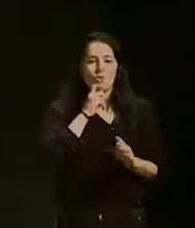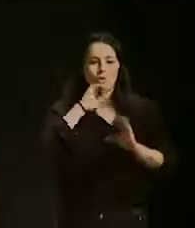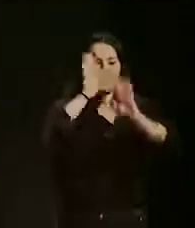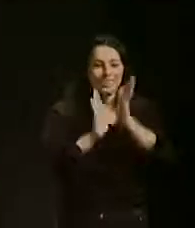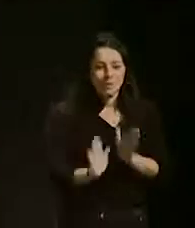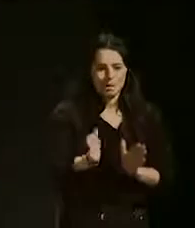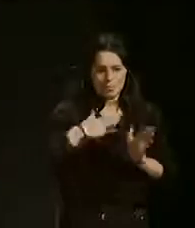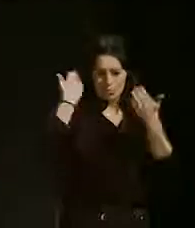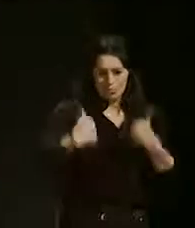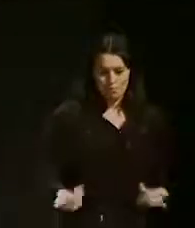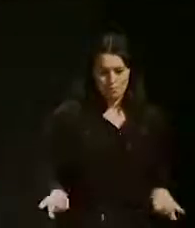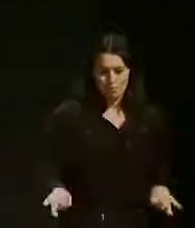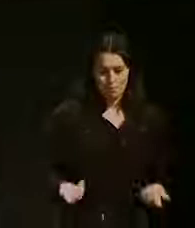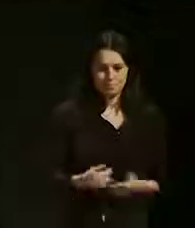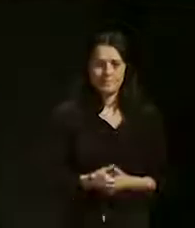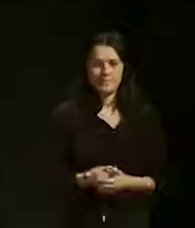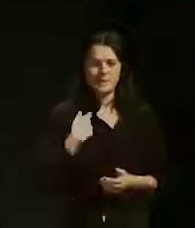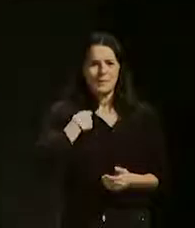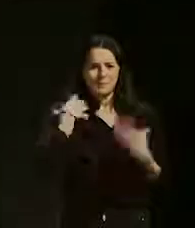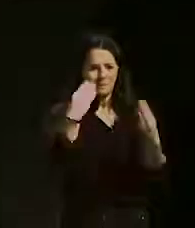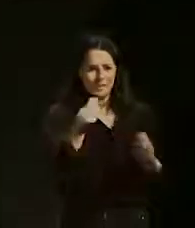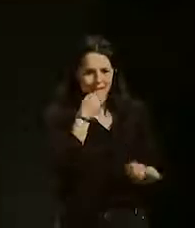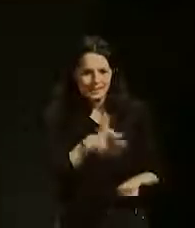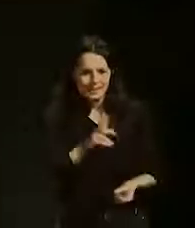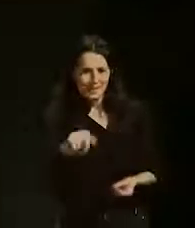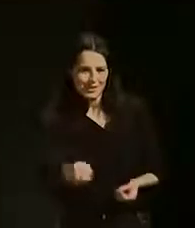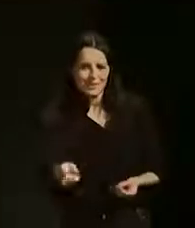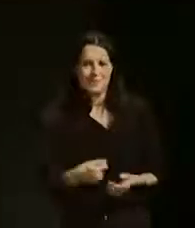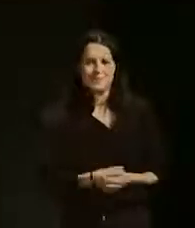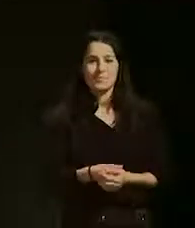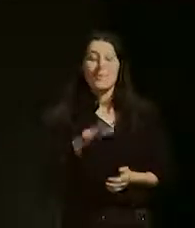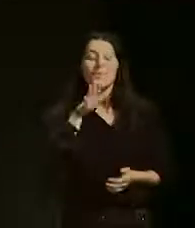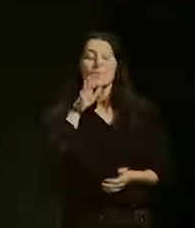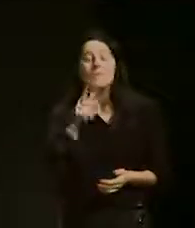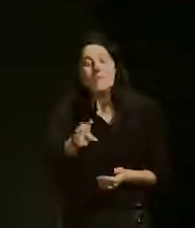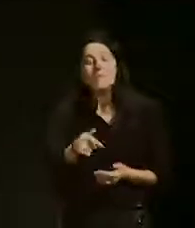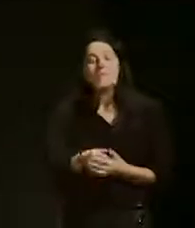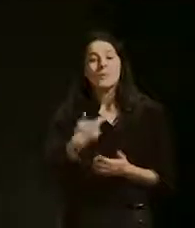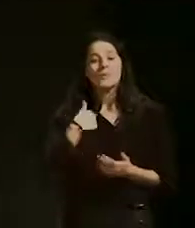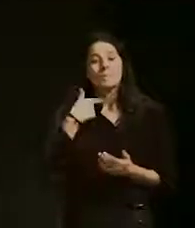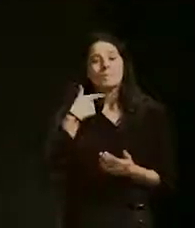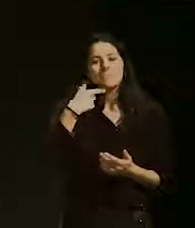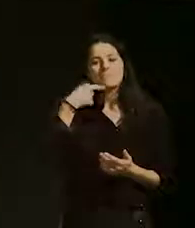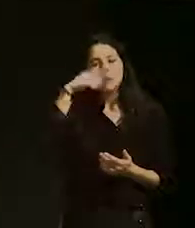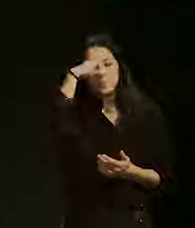Tratarla. Ok, está bien, ¿no? Sí. Okay. Y por eso mi padre